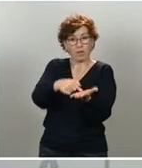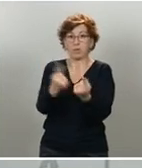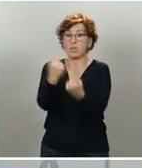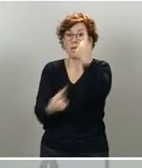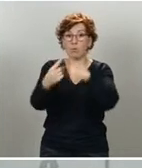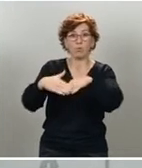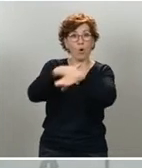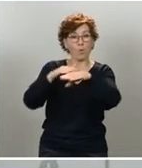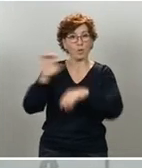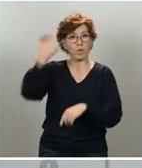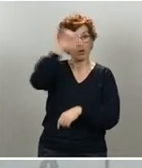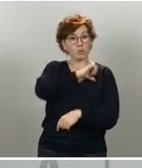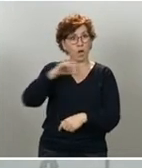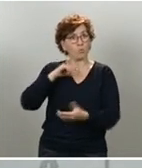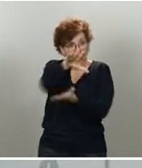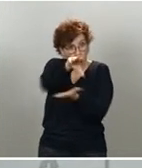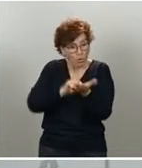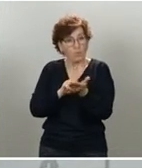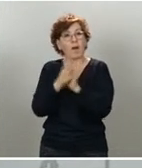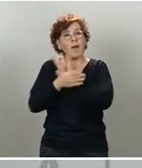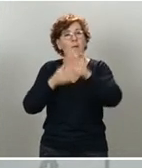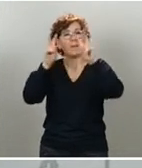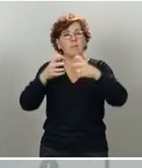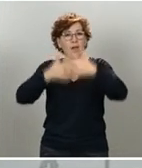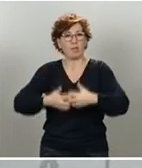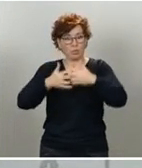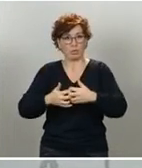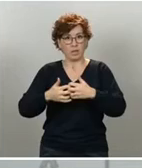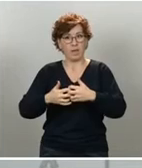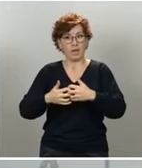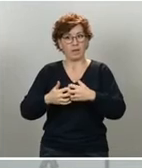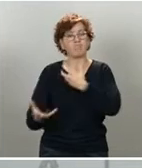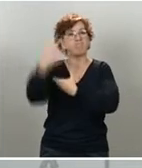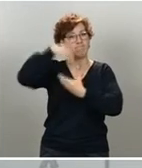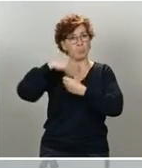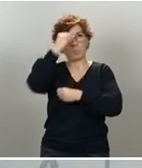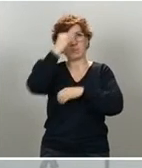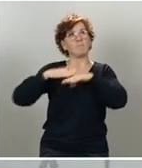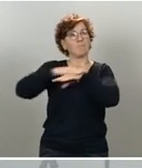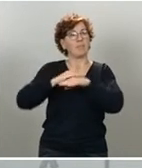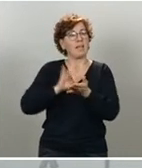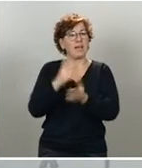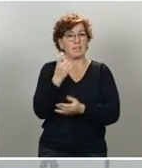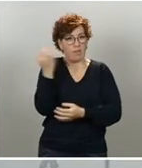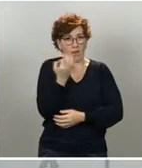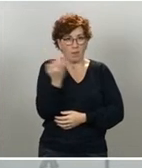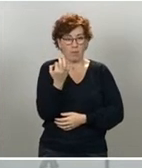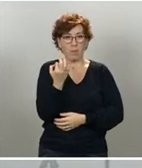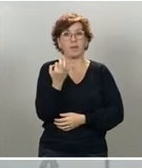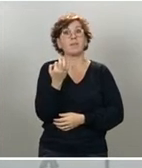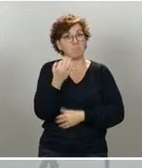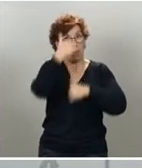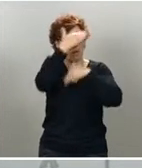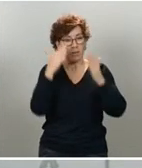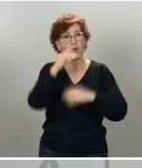autonómicos sobre la gran industria a la que finalmente se consideró entre los servicios esenciales. Y por eso el Gobierno también atendió a las